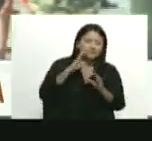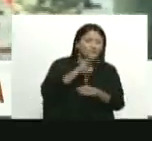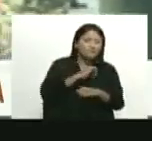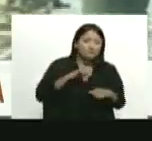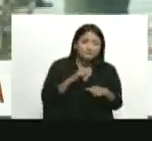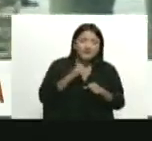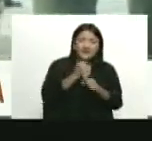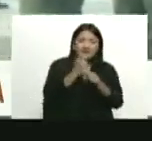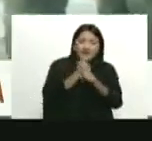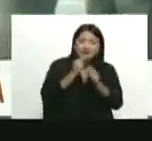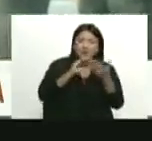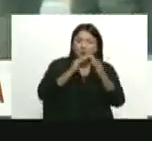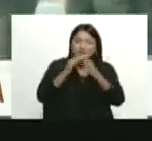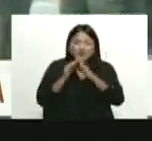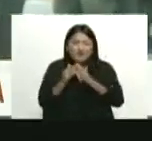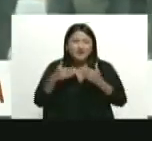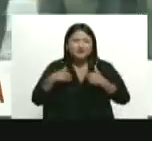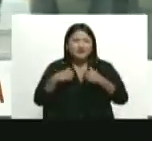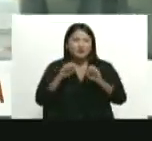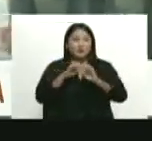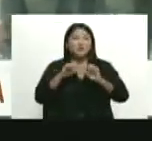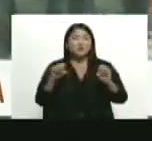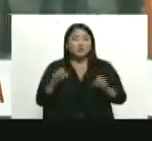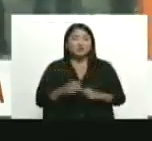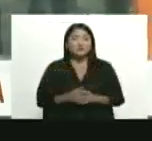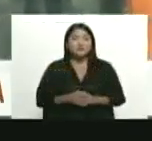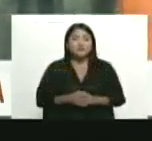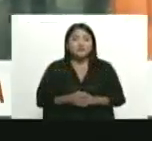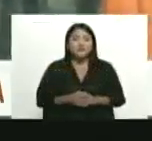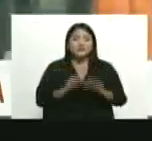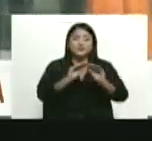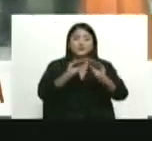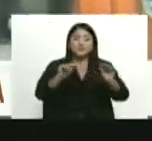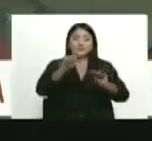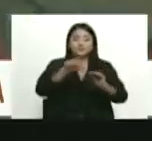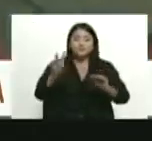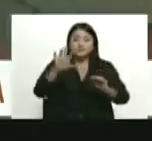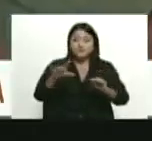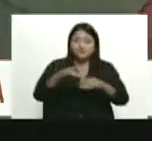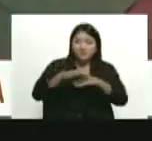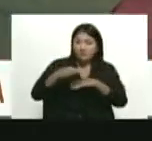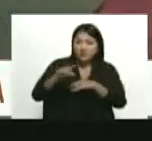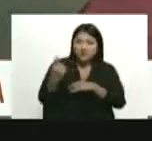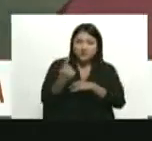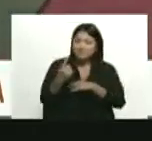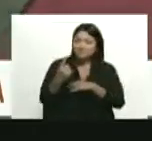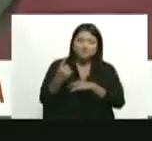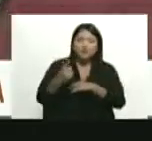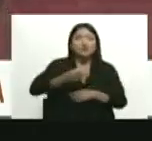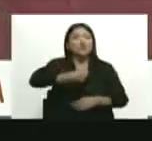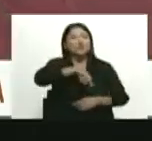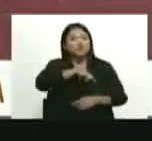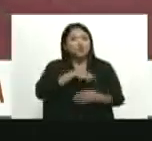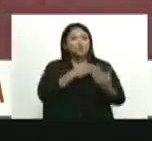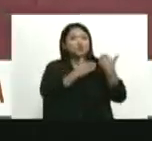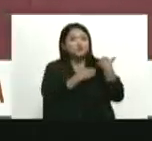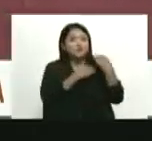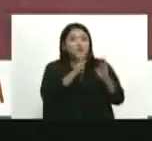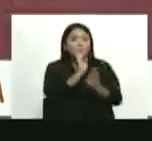comunitario. A nuestros compatriotas venezolanos les decimos que no están solos. La Fuerza Armada Nacional Bolivariana está a su